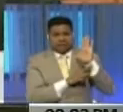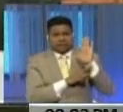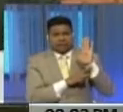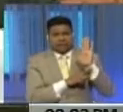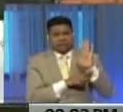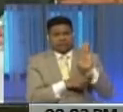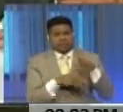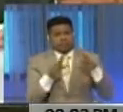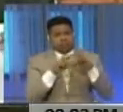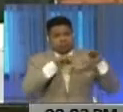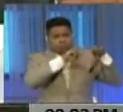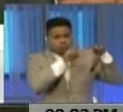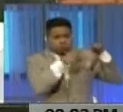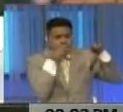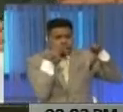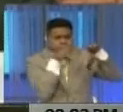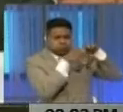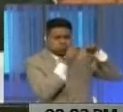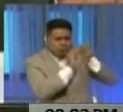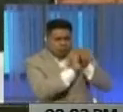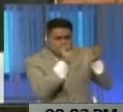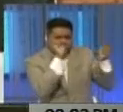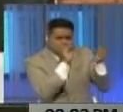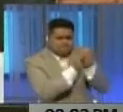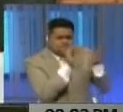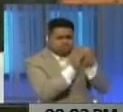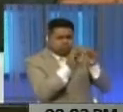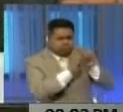campo minero a una experiencia, como decía nuestro